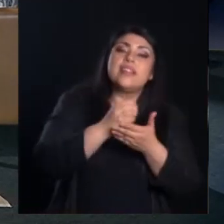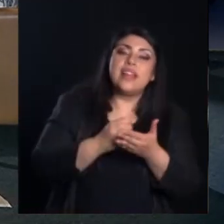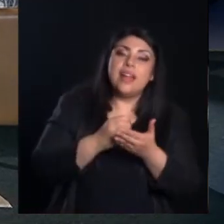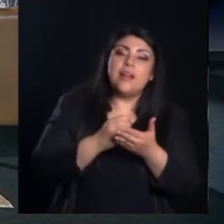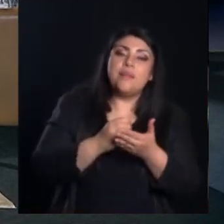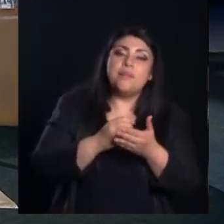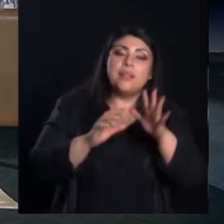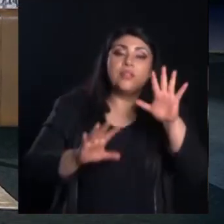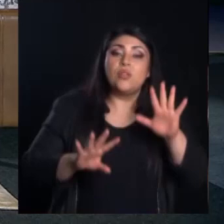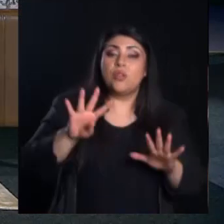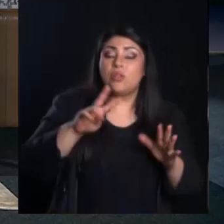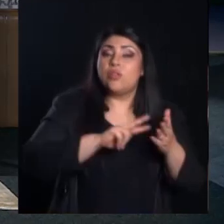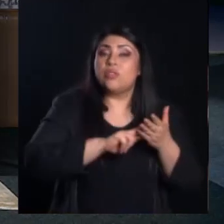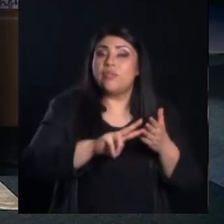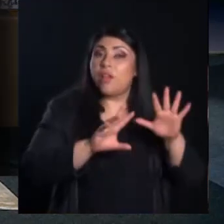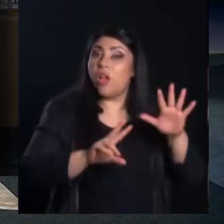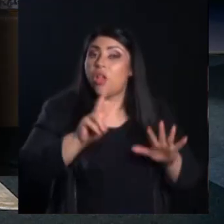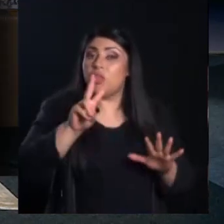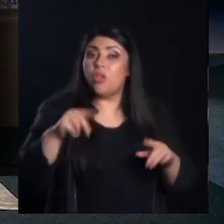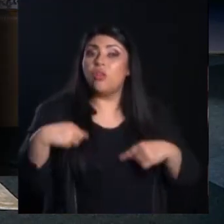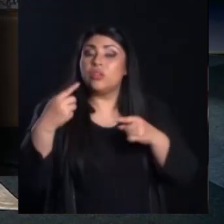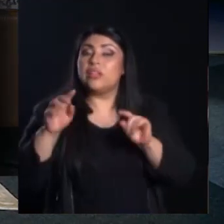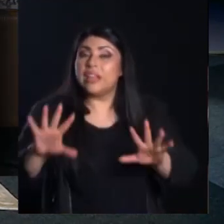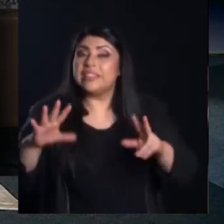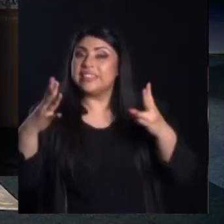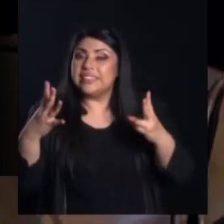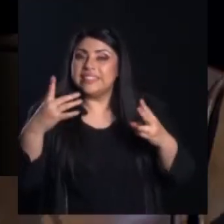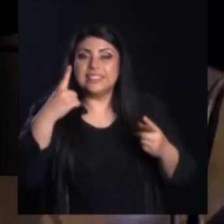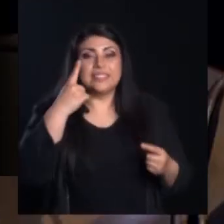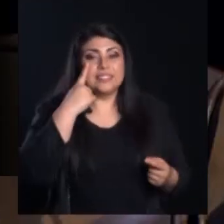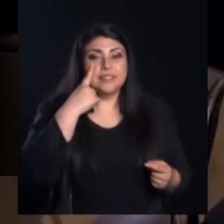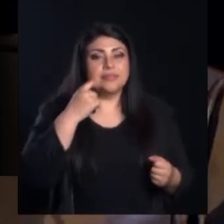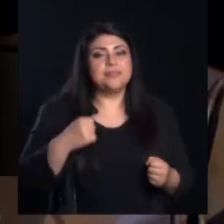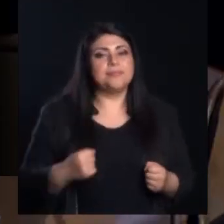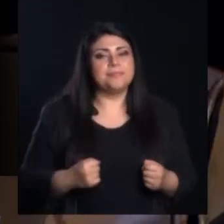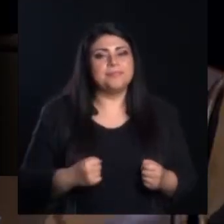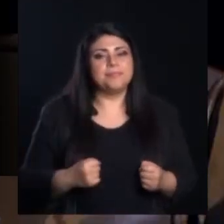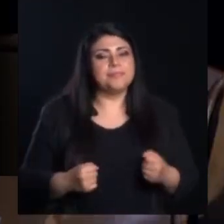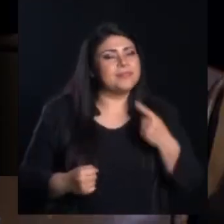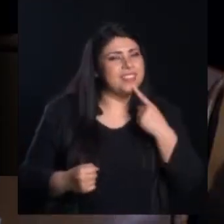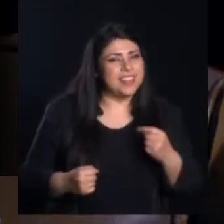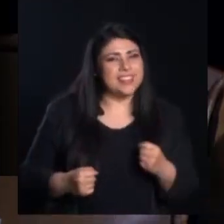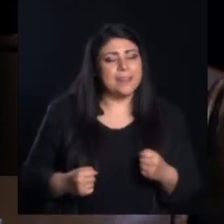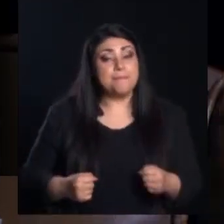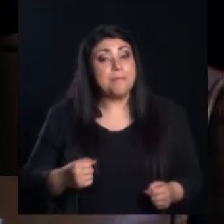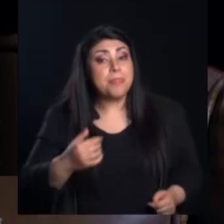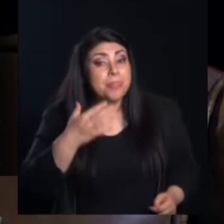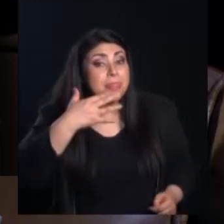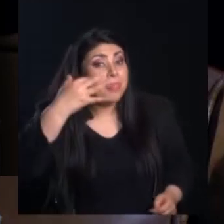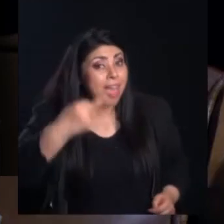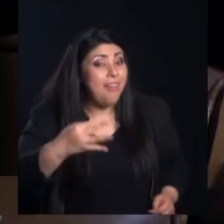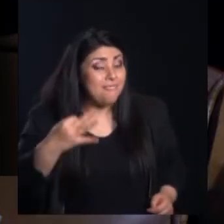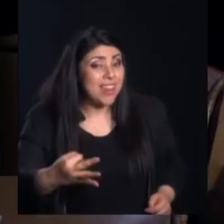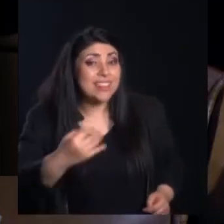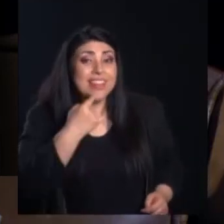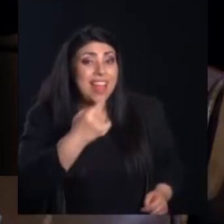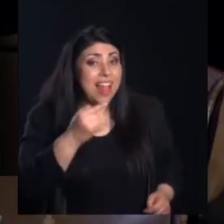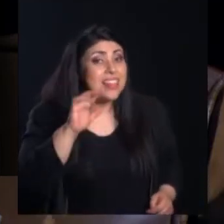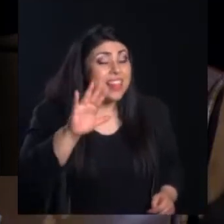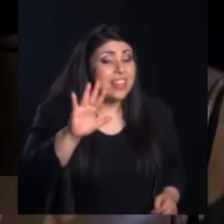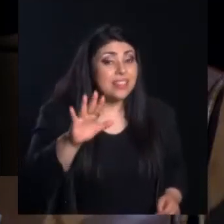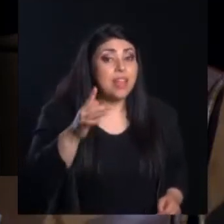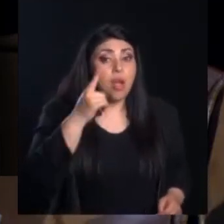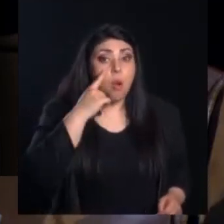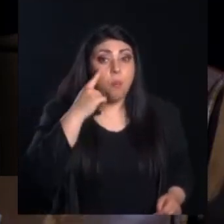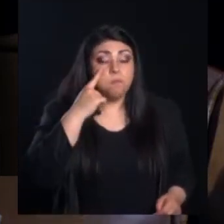14 versículo 12 al 17 voy a leer hasta el 14 pero dice así de cierto es cierto os digo el que